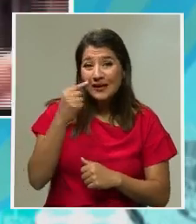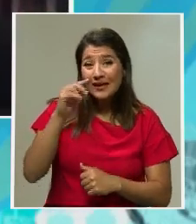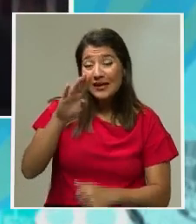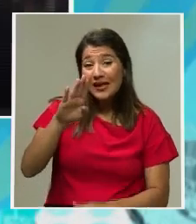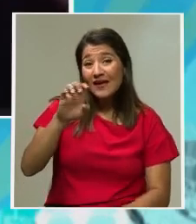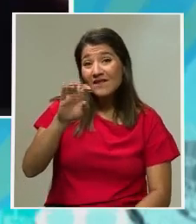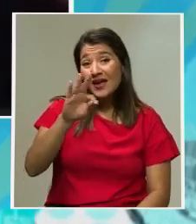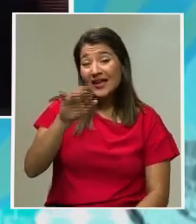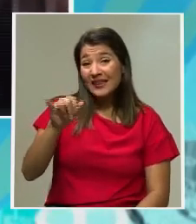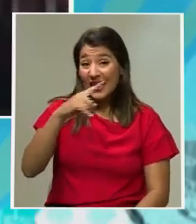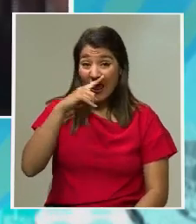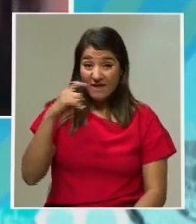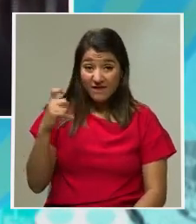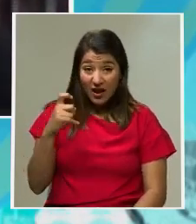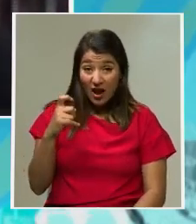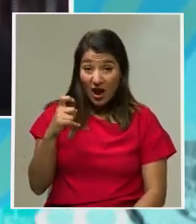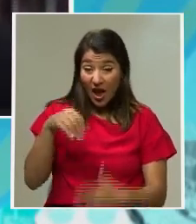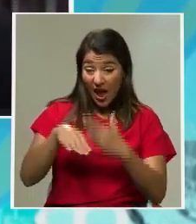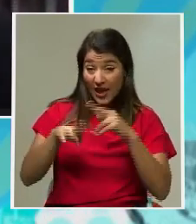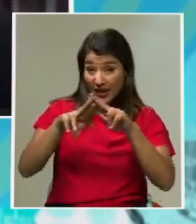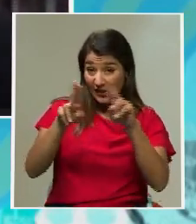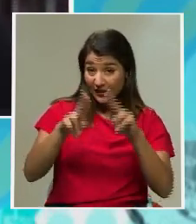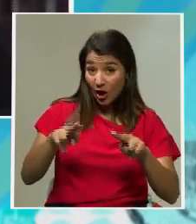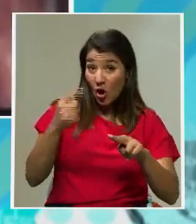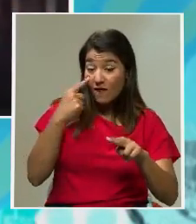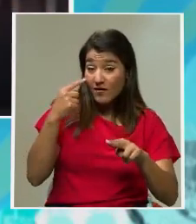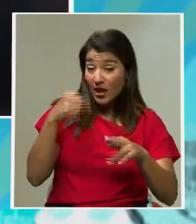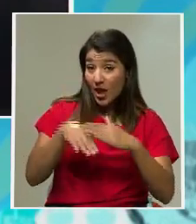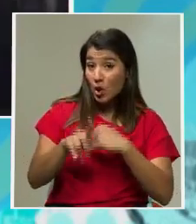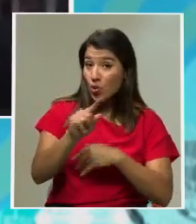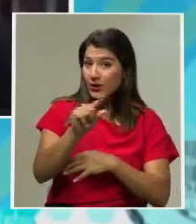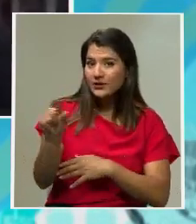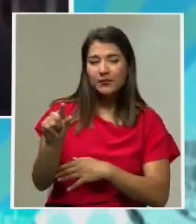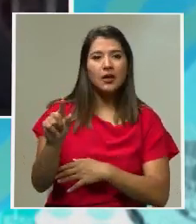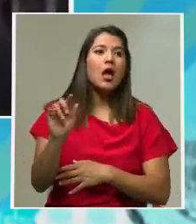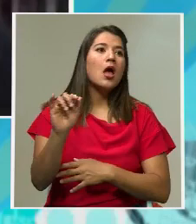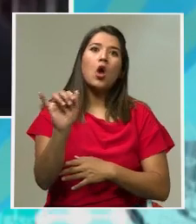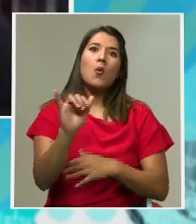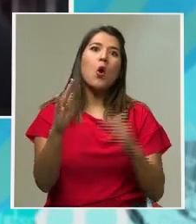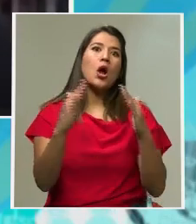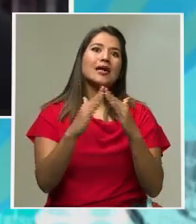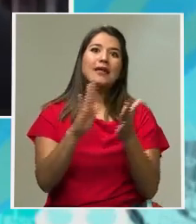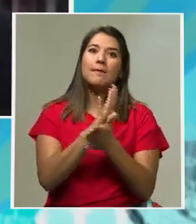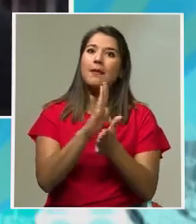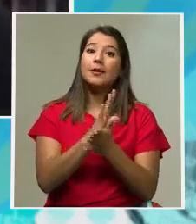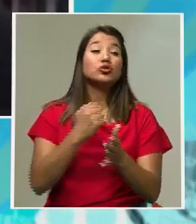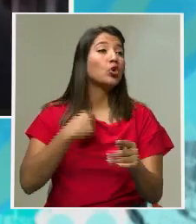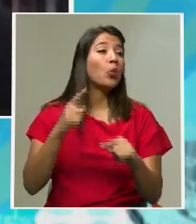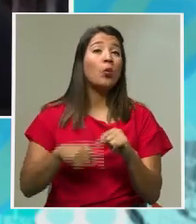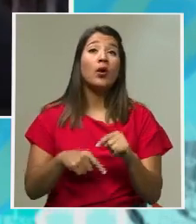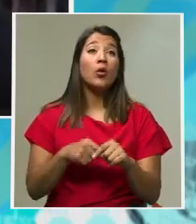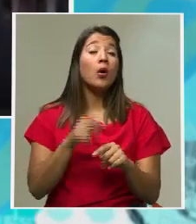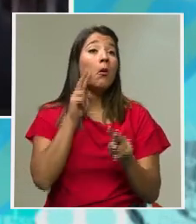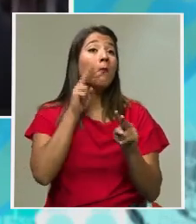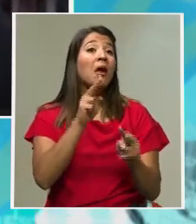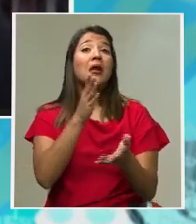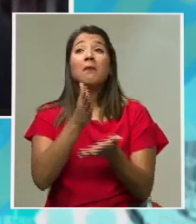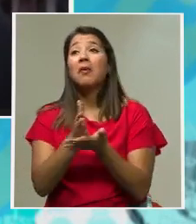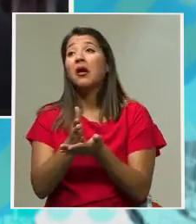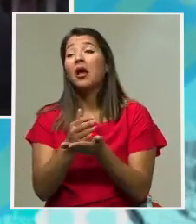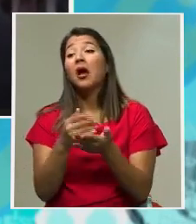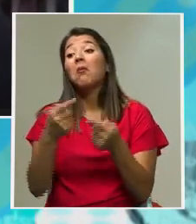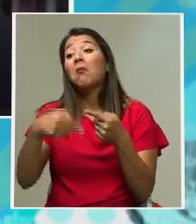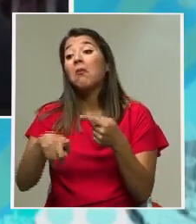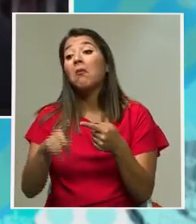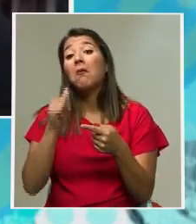Bueno, ya dije lo de la Casa de Papel, yo no puedo esperarme 2 días. Entonces, hasta que vino Jorge